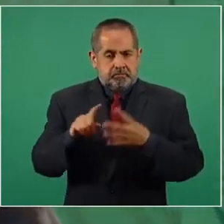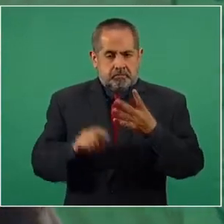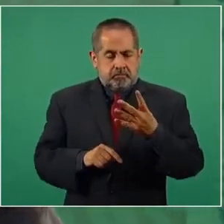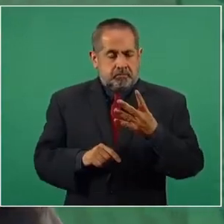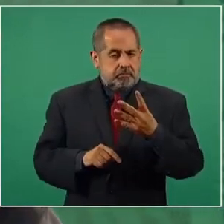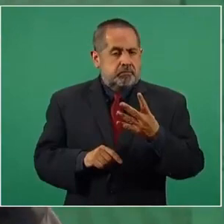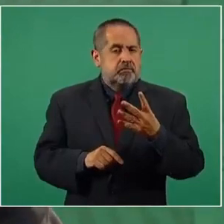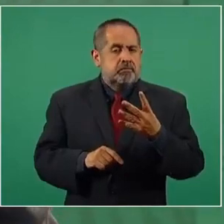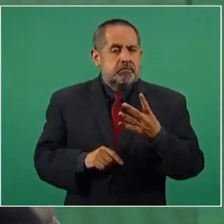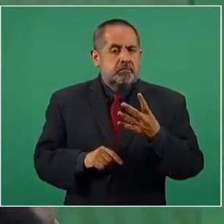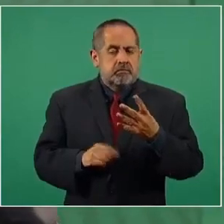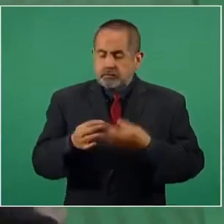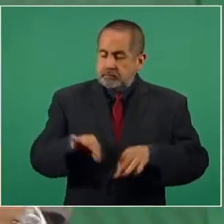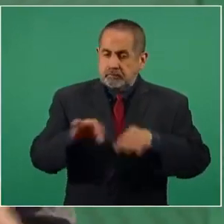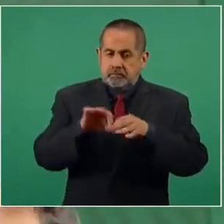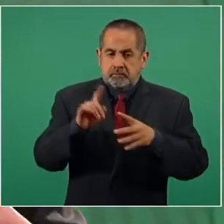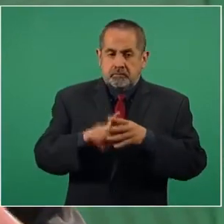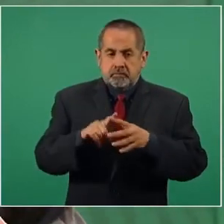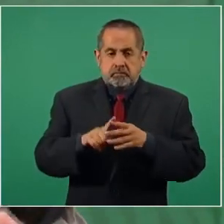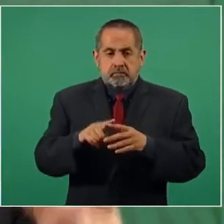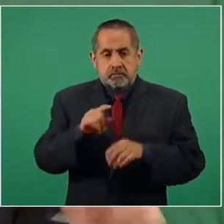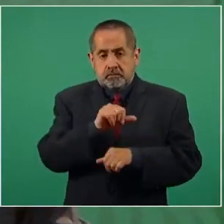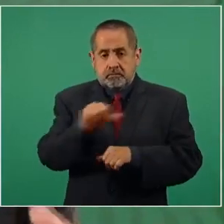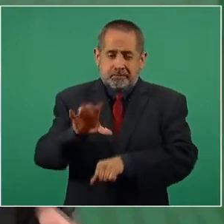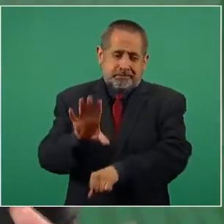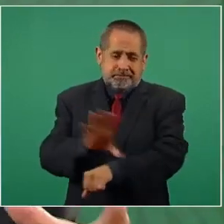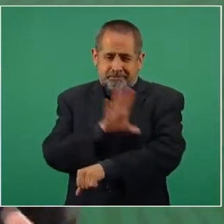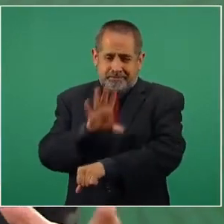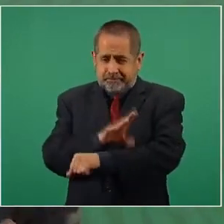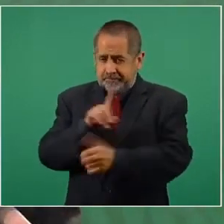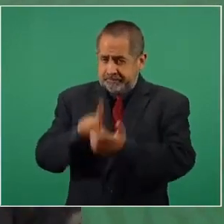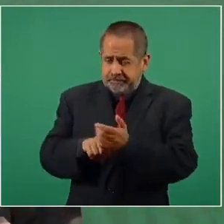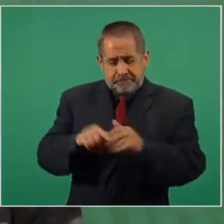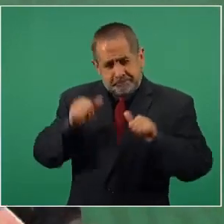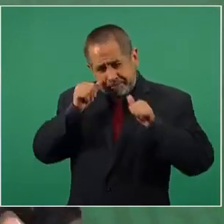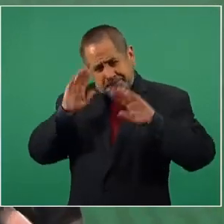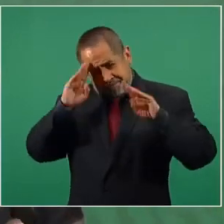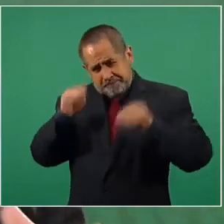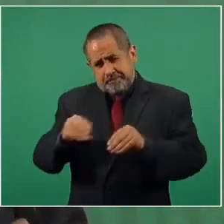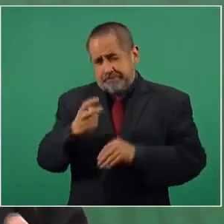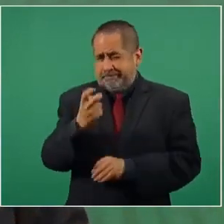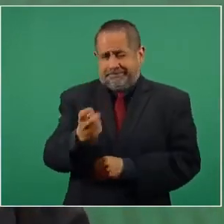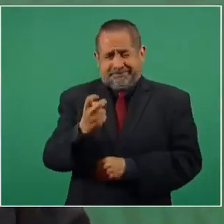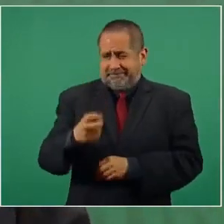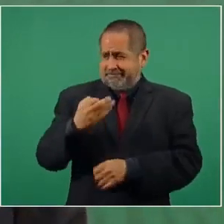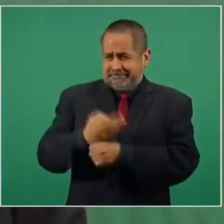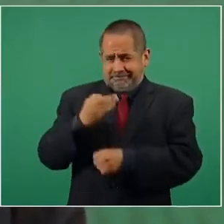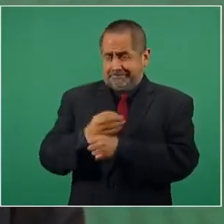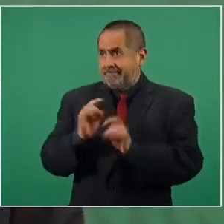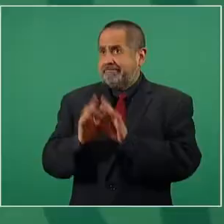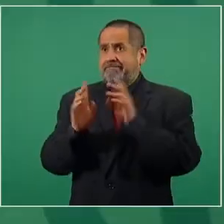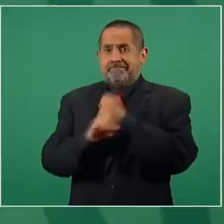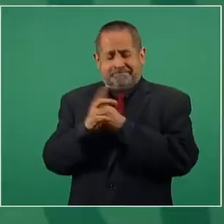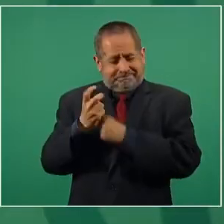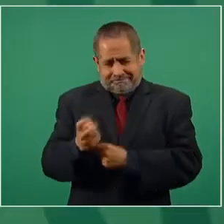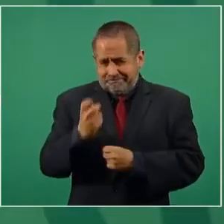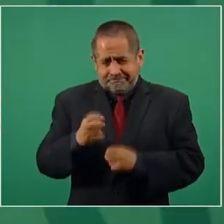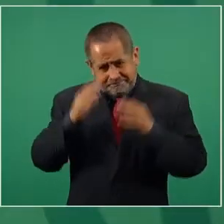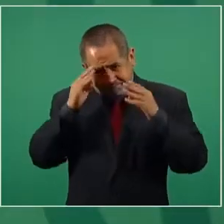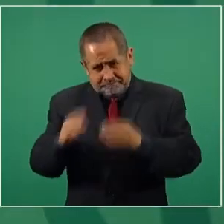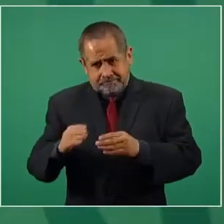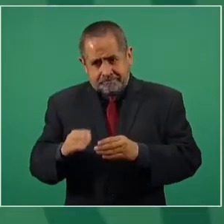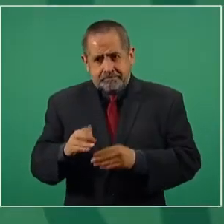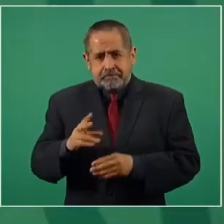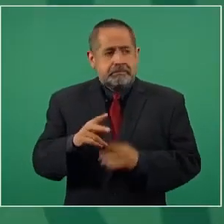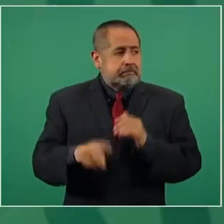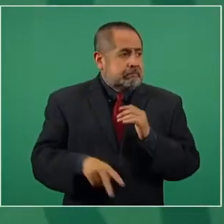Otra actividad importantísima, el sector energético, esto que estamos ahora enfrentando. Que no nos